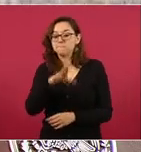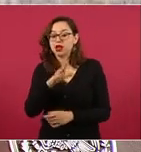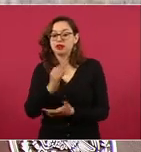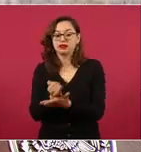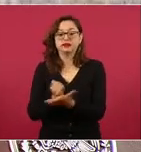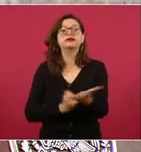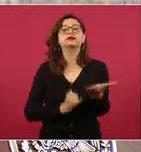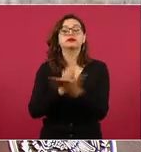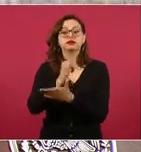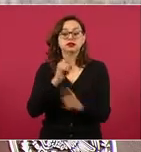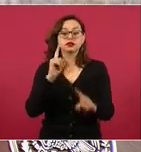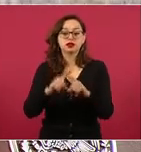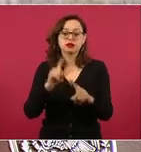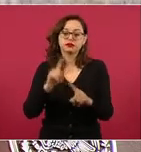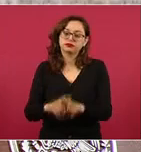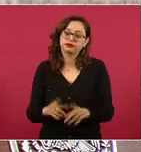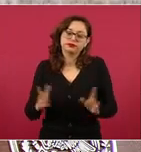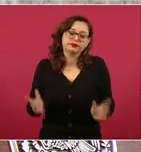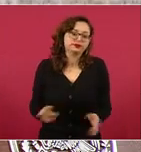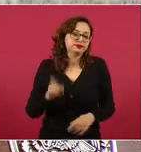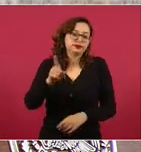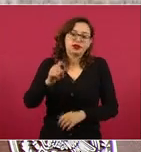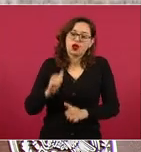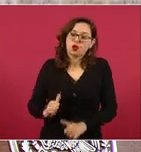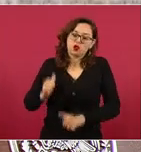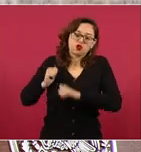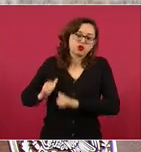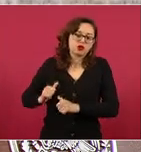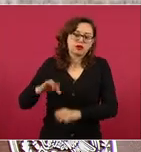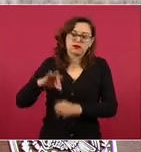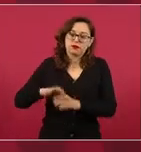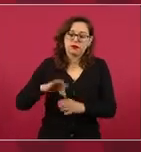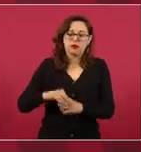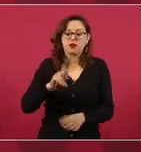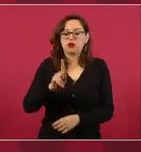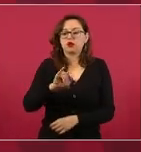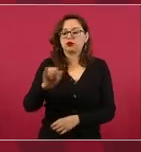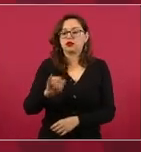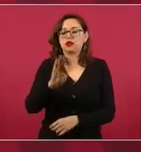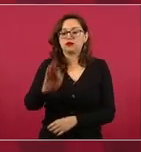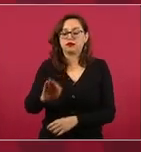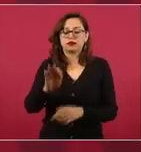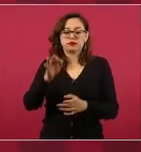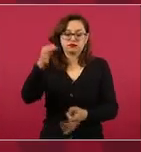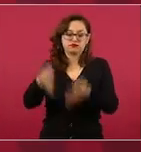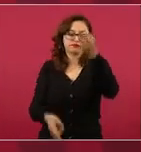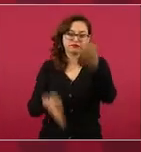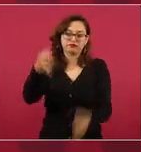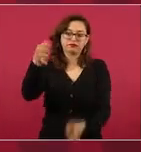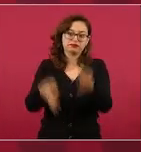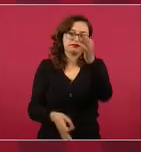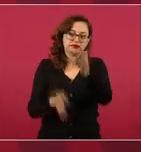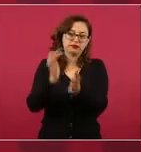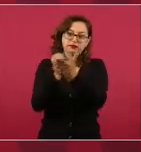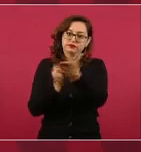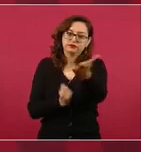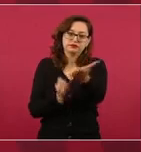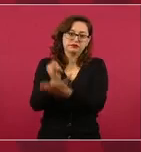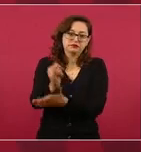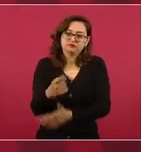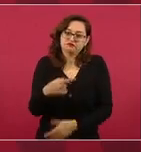determinarlo es el juez, o es el Poder Judicial. No se puede